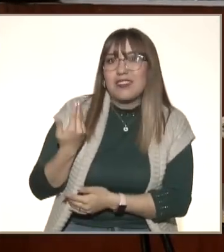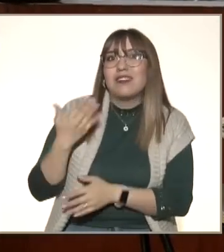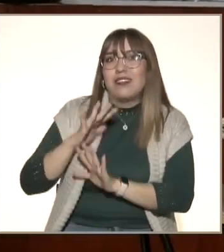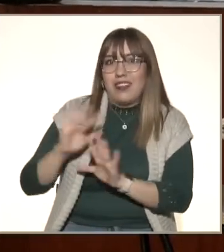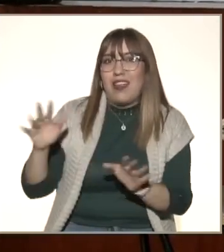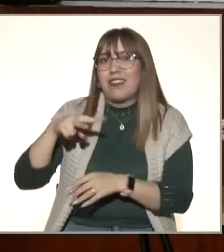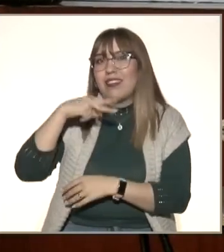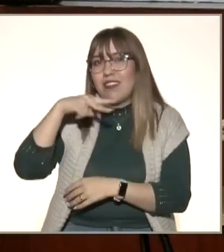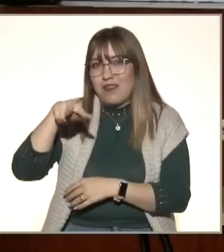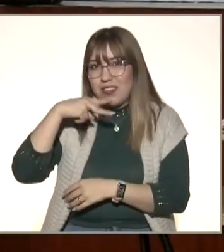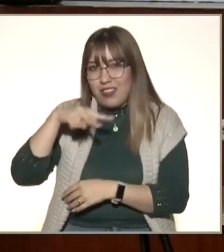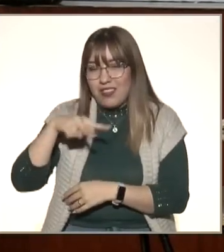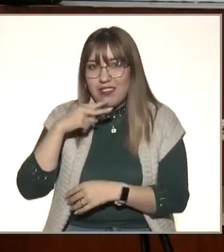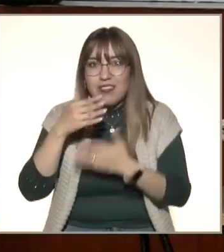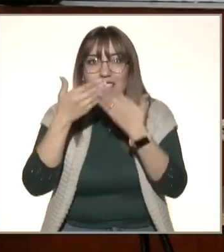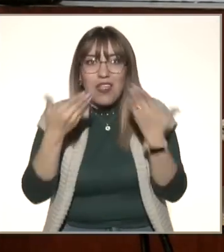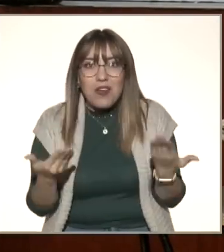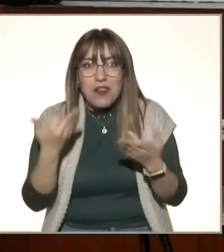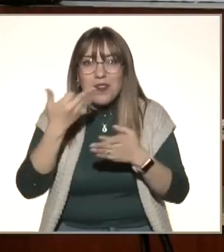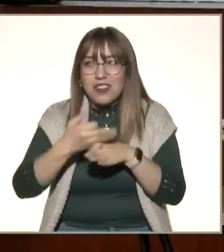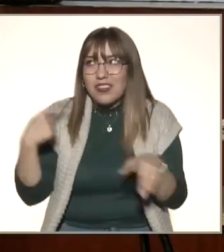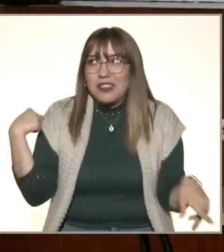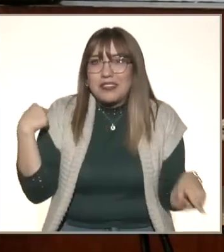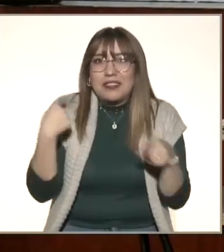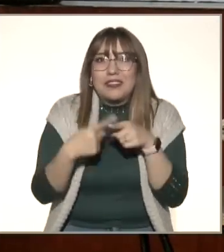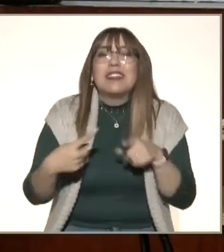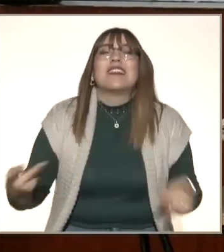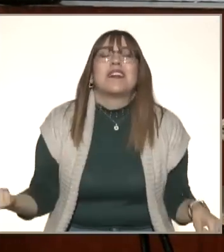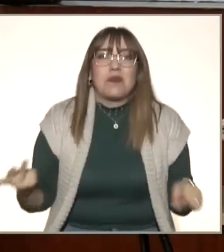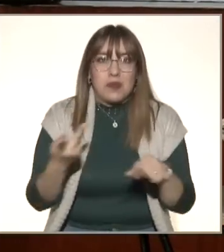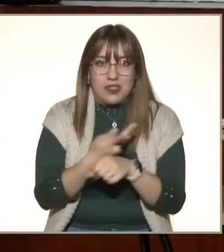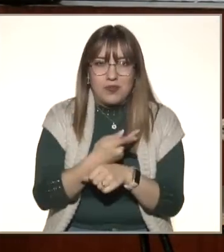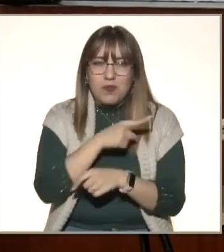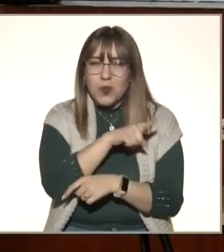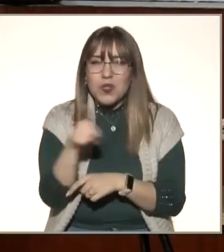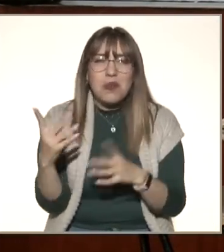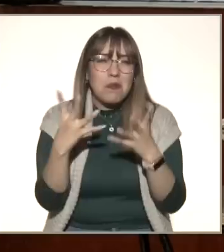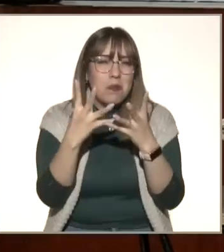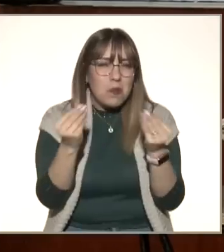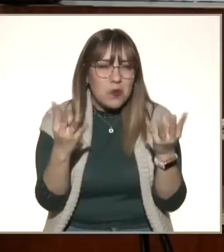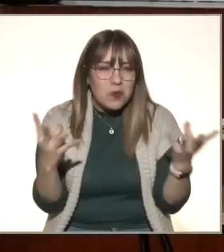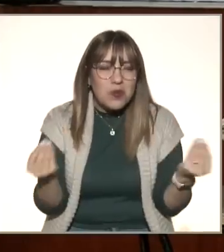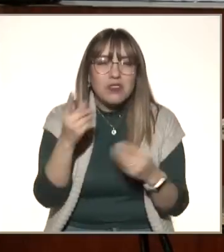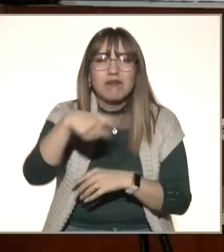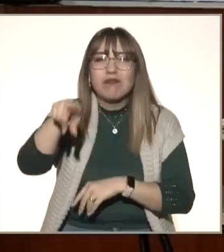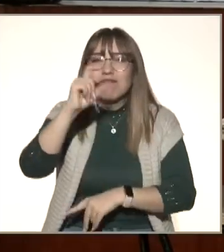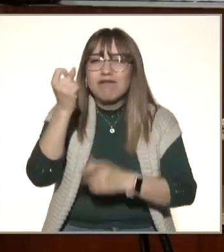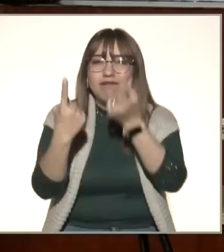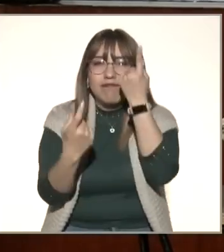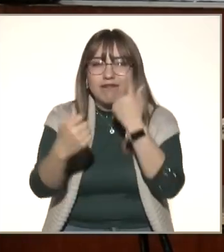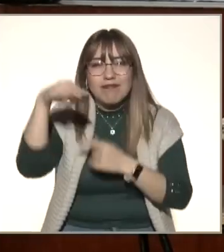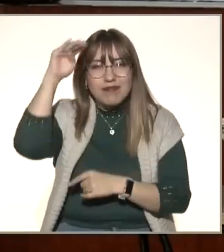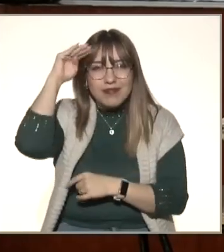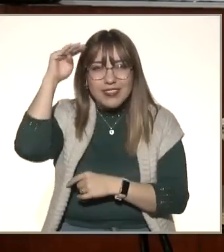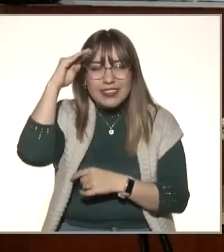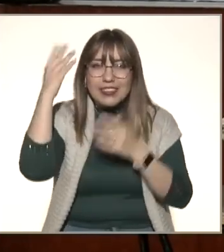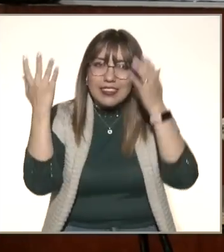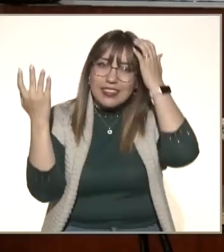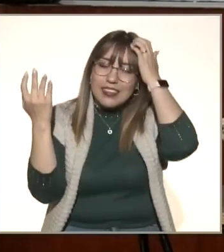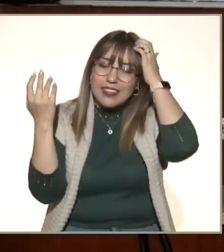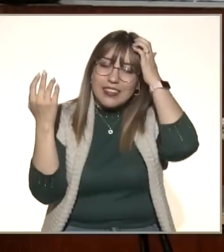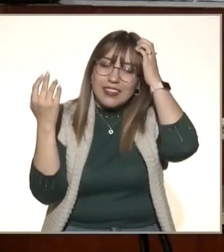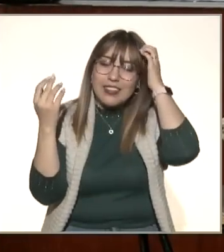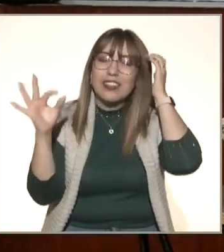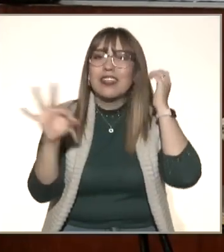seguramente ahorita nos encontramos en el recuento de los años y muchos de ustedes seguramente están pensando en la mirada, en